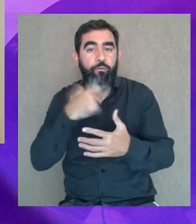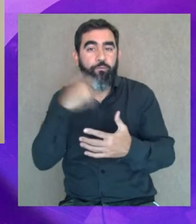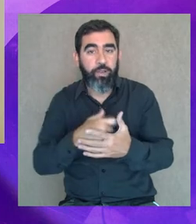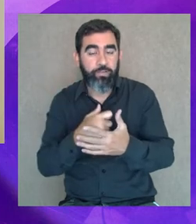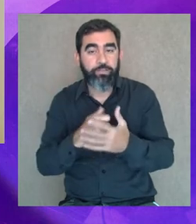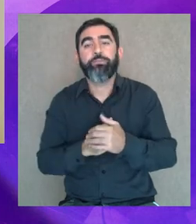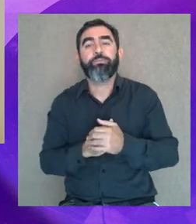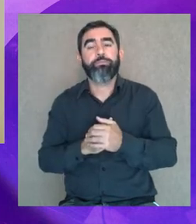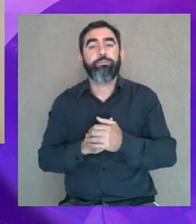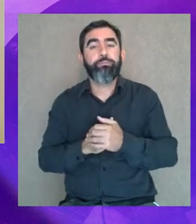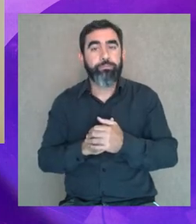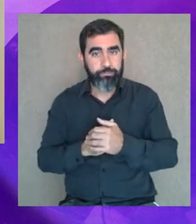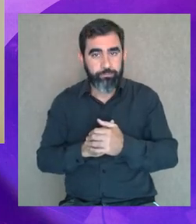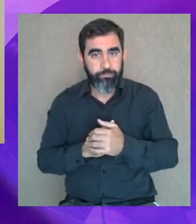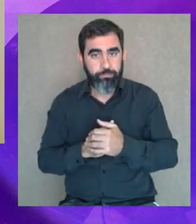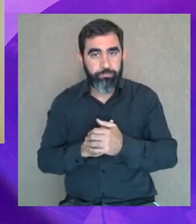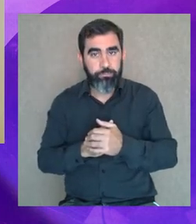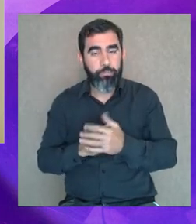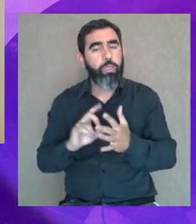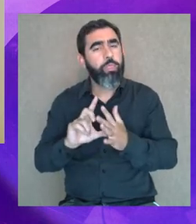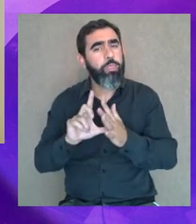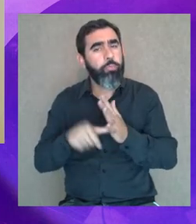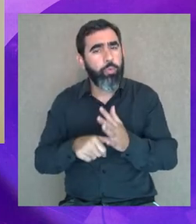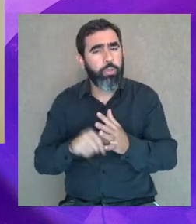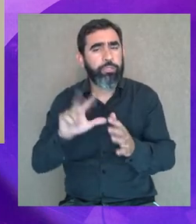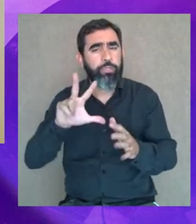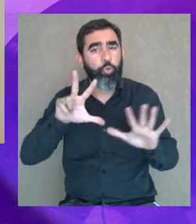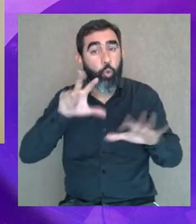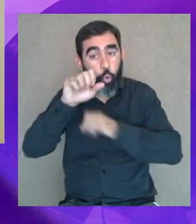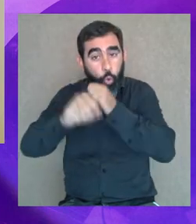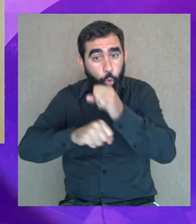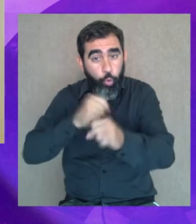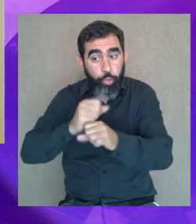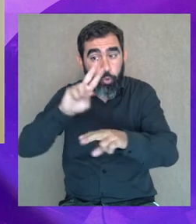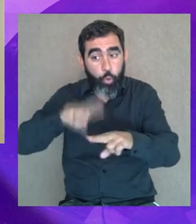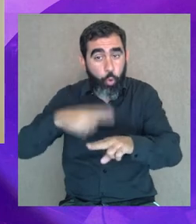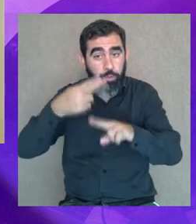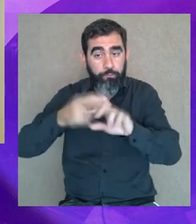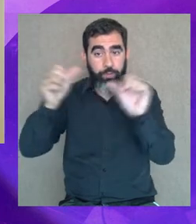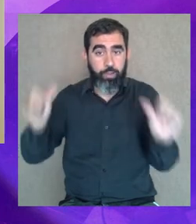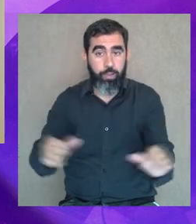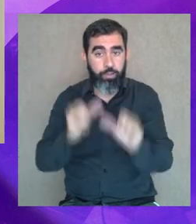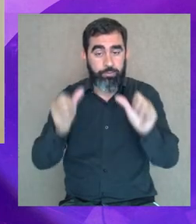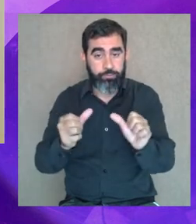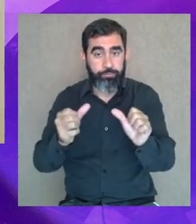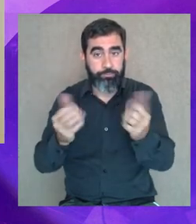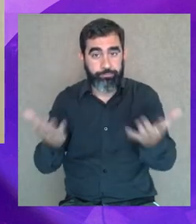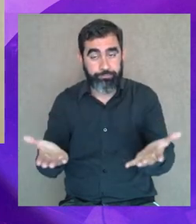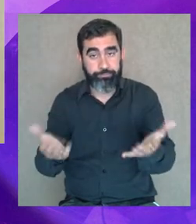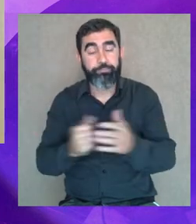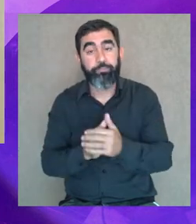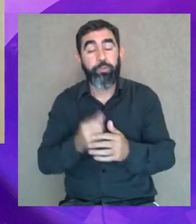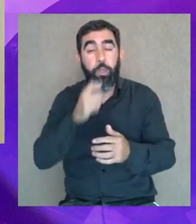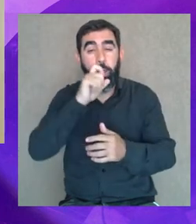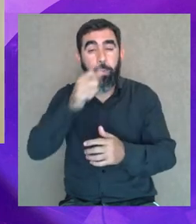se había perdido el altar y demandamos 38 años y cuando las palabras de